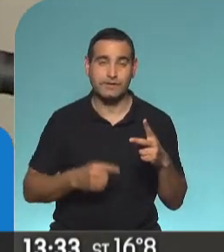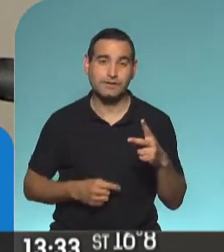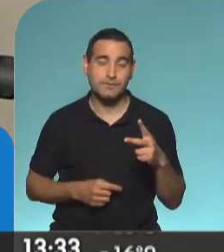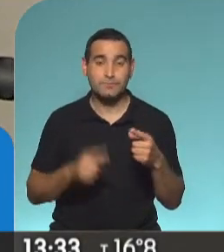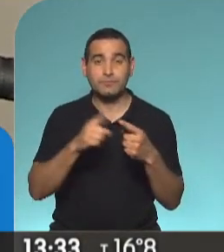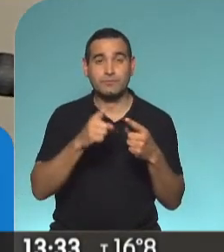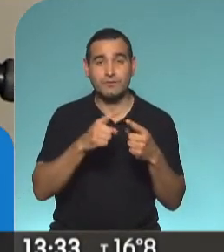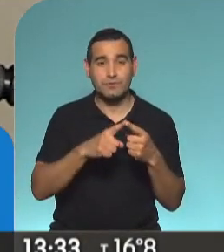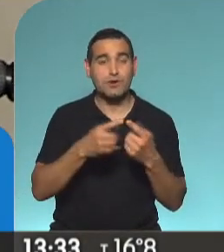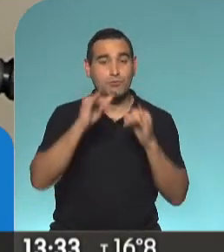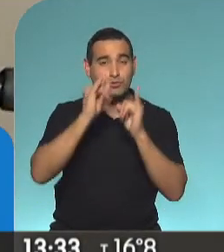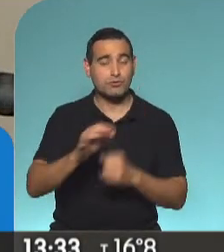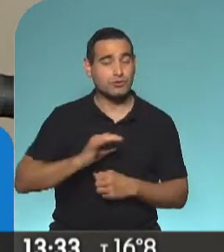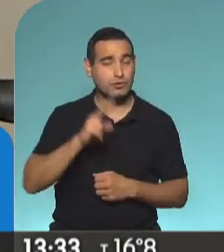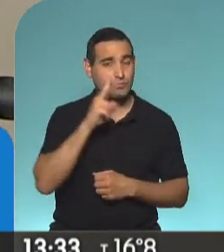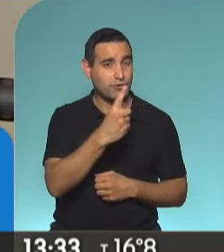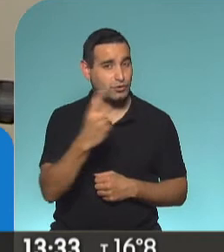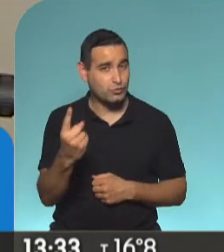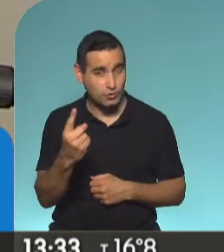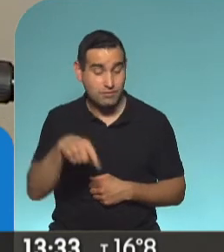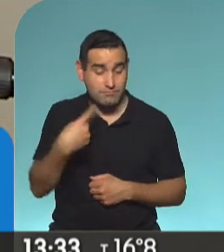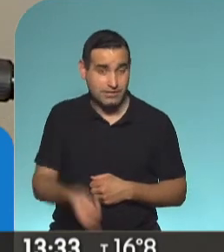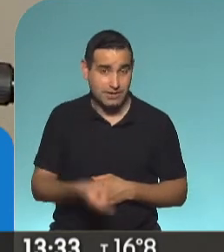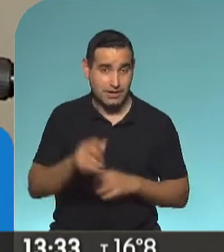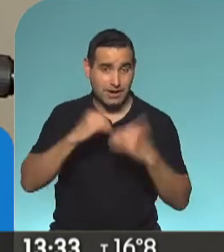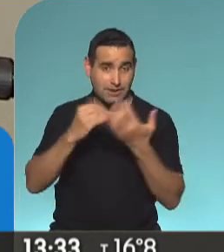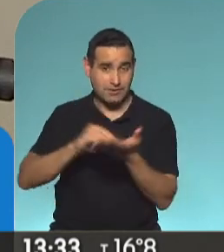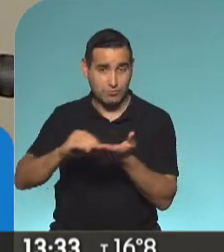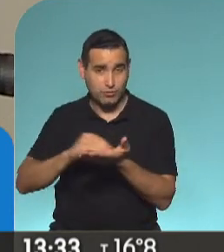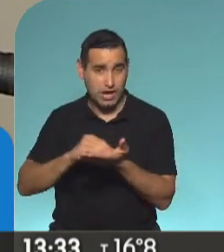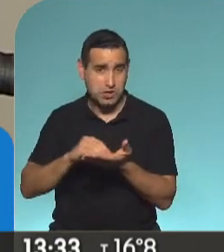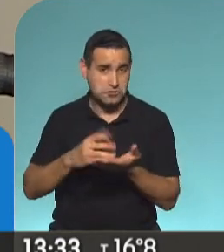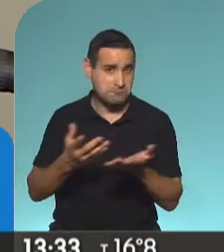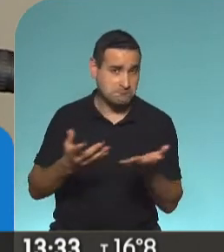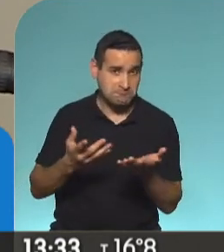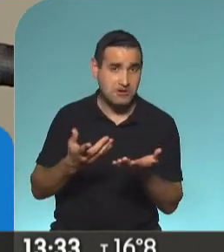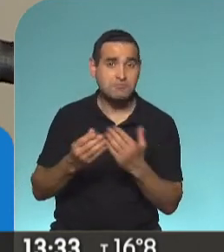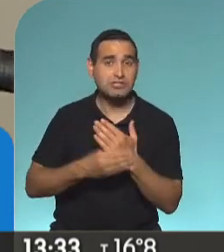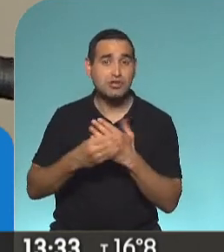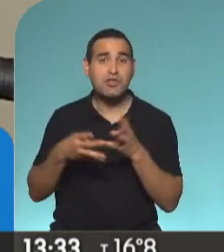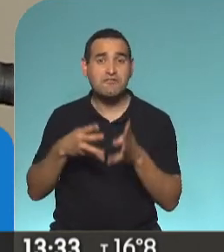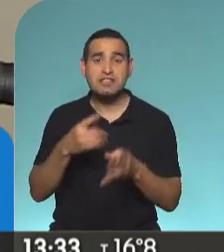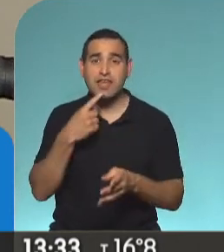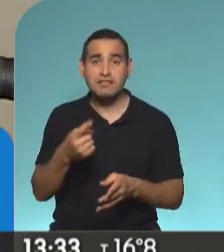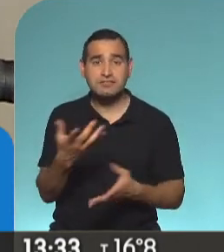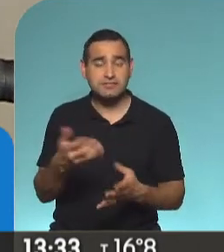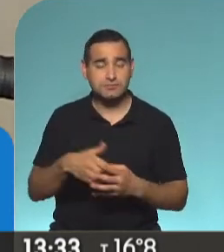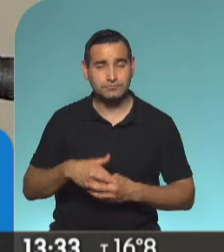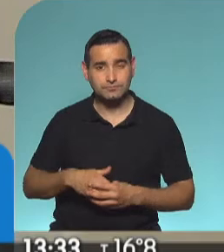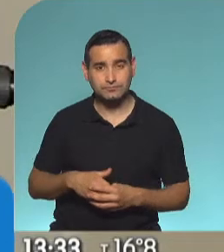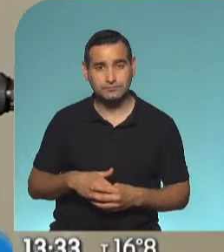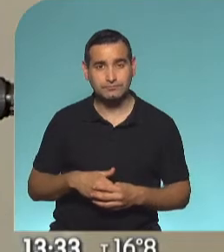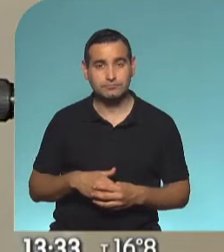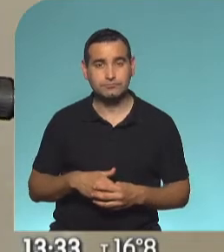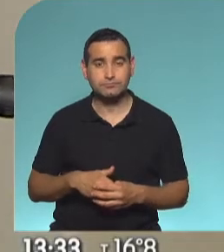El tema de presupuestos 2021 en la jornada de mañana en diputados, ¿qué tienen estipulado para el Ministerio de Defensa y el área de defensa?